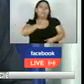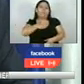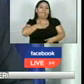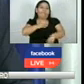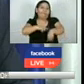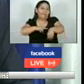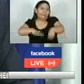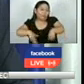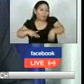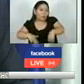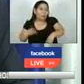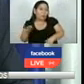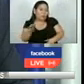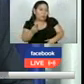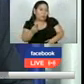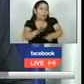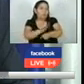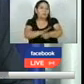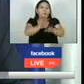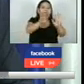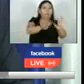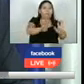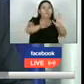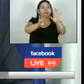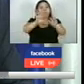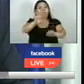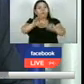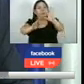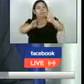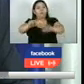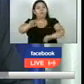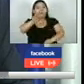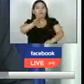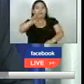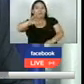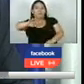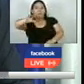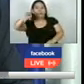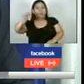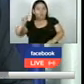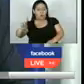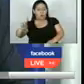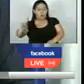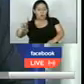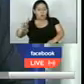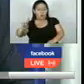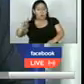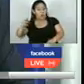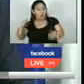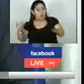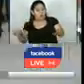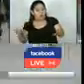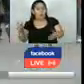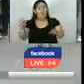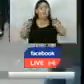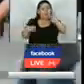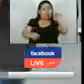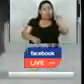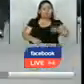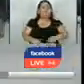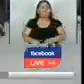atrasados alcanzaron 957.231.000 a enero.